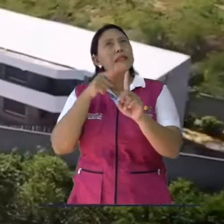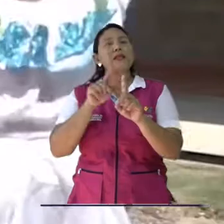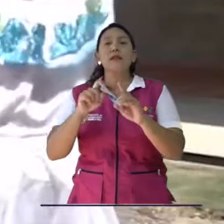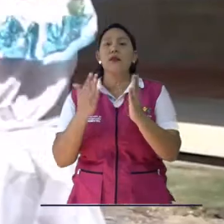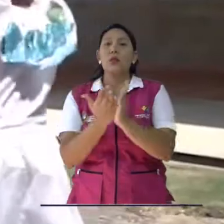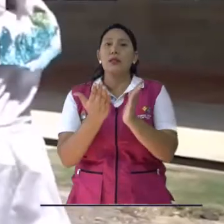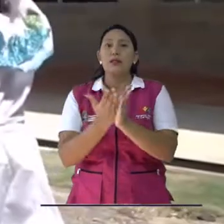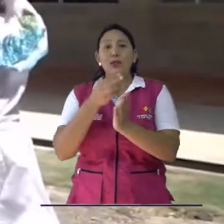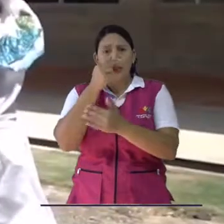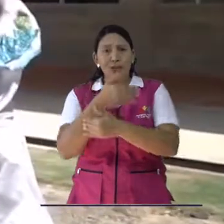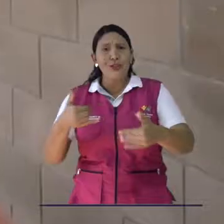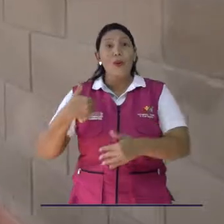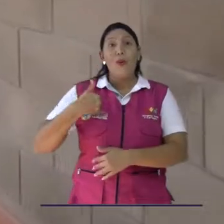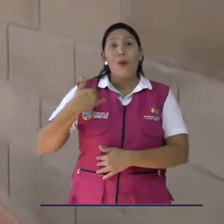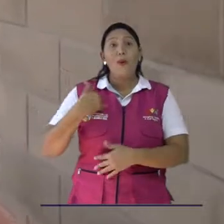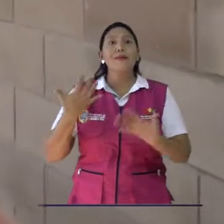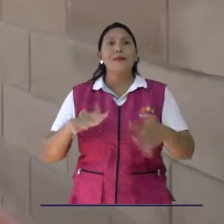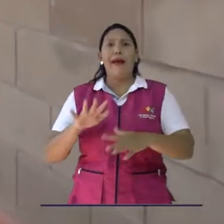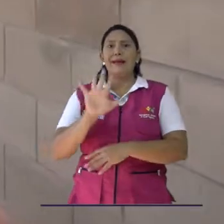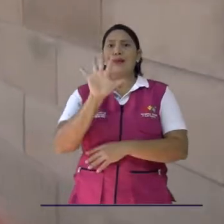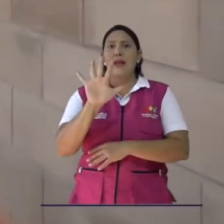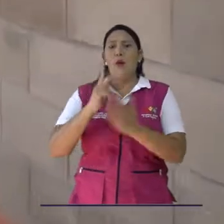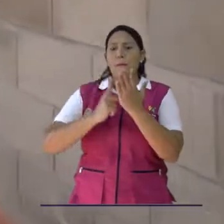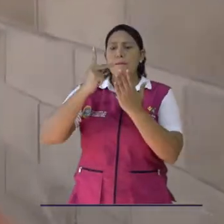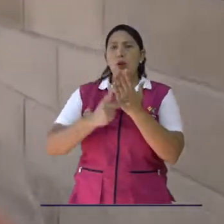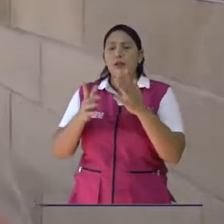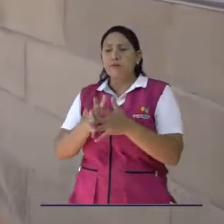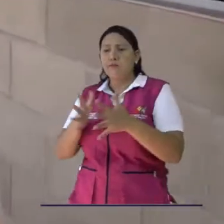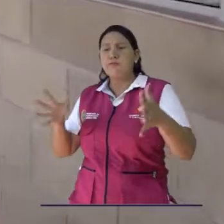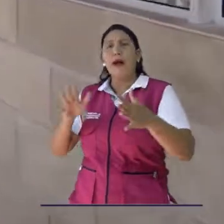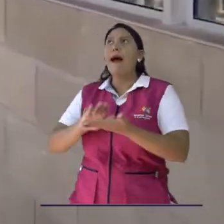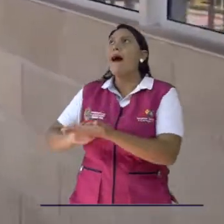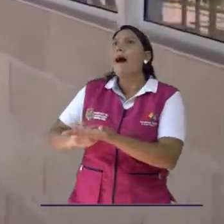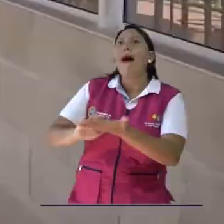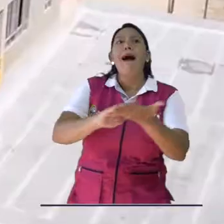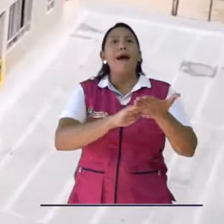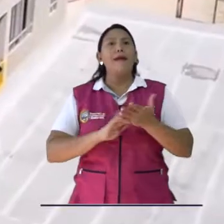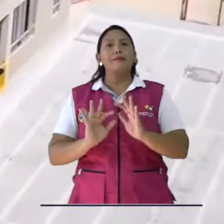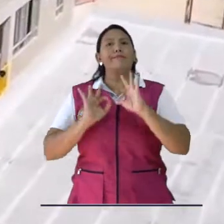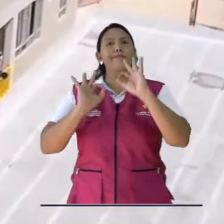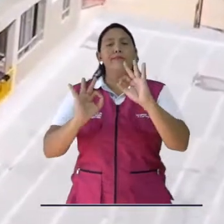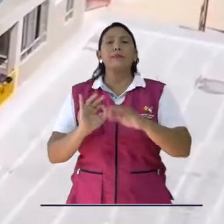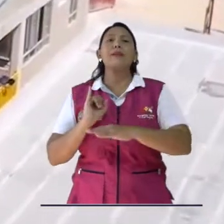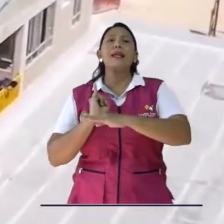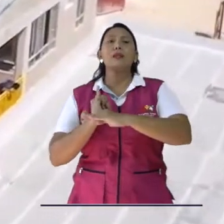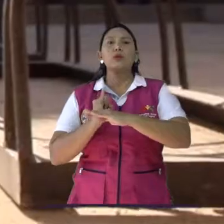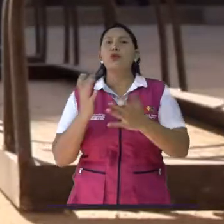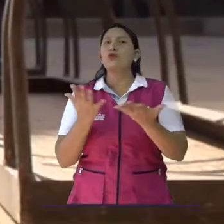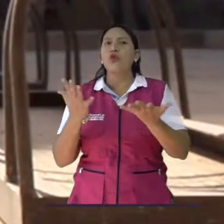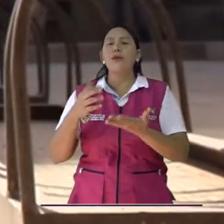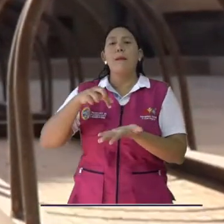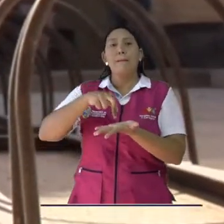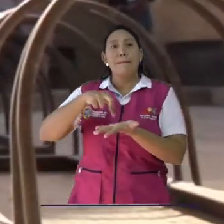Pensando en la educación de nuestros niños, niñas y jóvenes, desarrollamos 5 grandes proyectos de mejoramiento de infraestructura